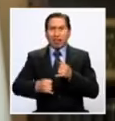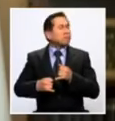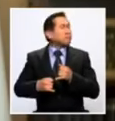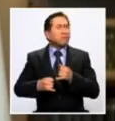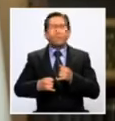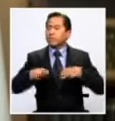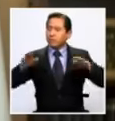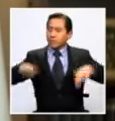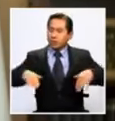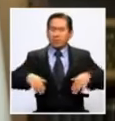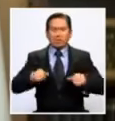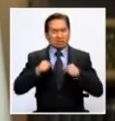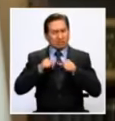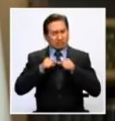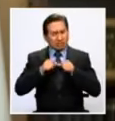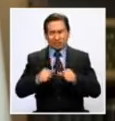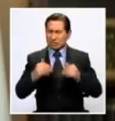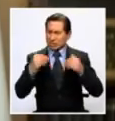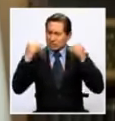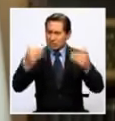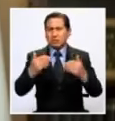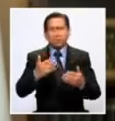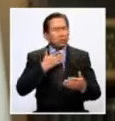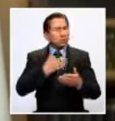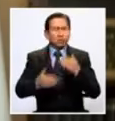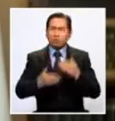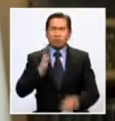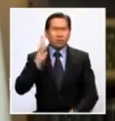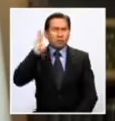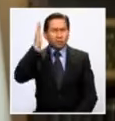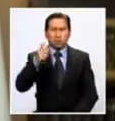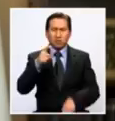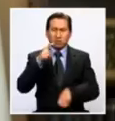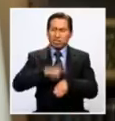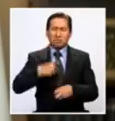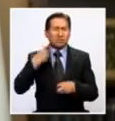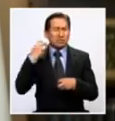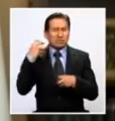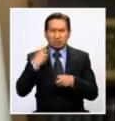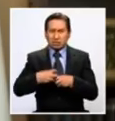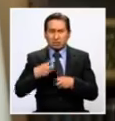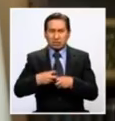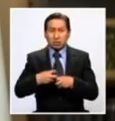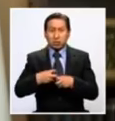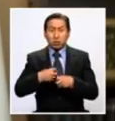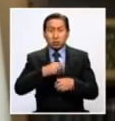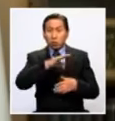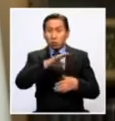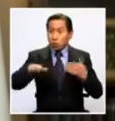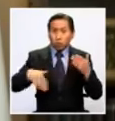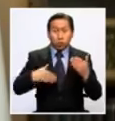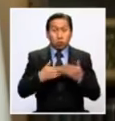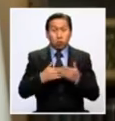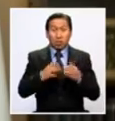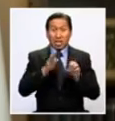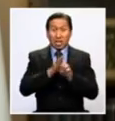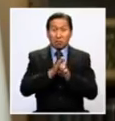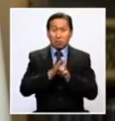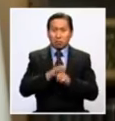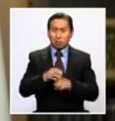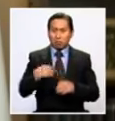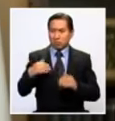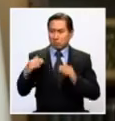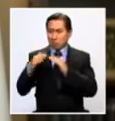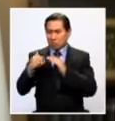que seguir adelante aunque vengan tiempos difíciles. Si entre todos no hubiéramos hecho esta